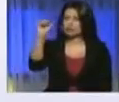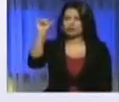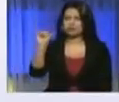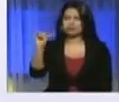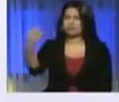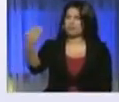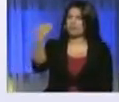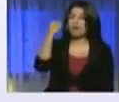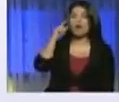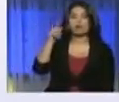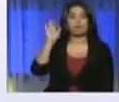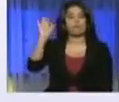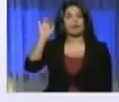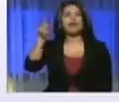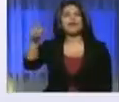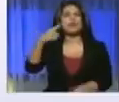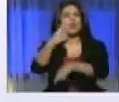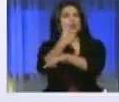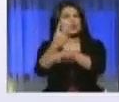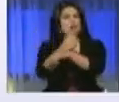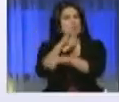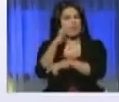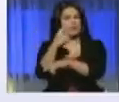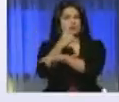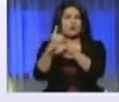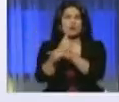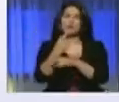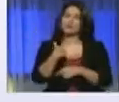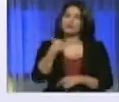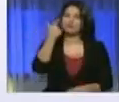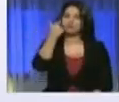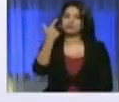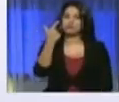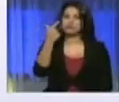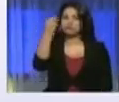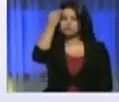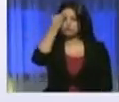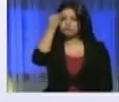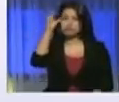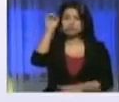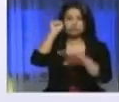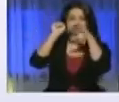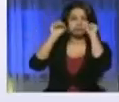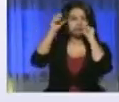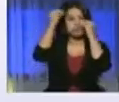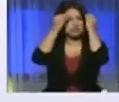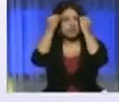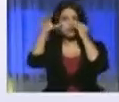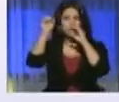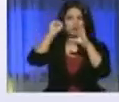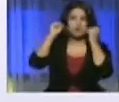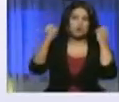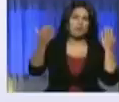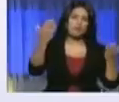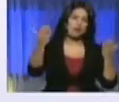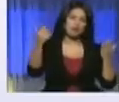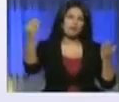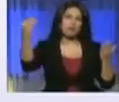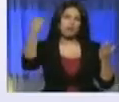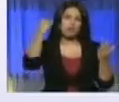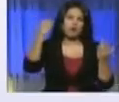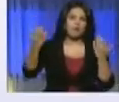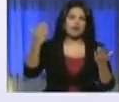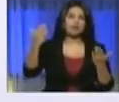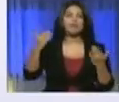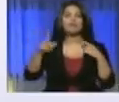presidente Danilo habló como una hora. Y uno va con la mente, mira, pensando, comparando. Después conversé con